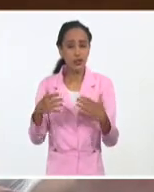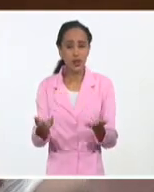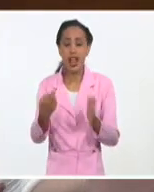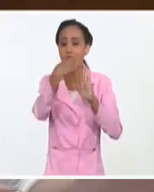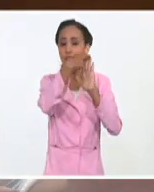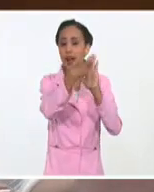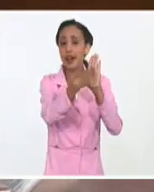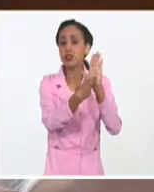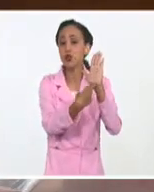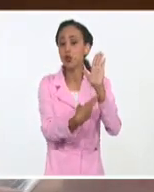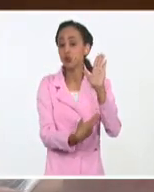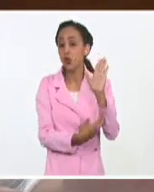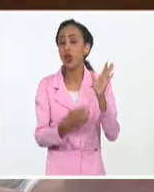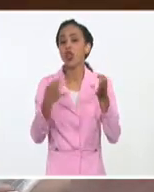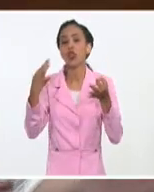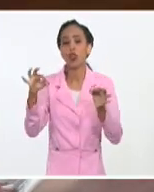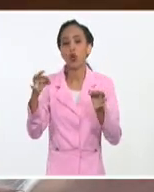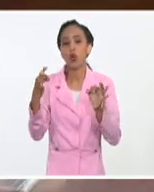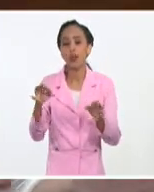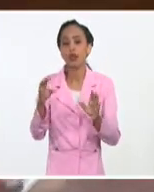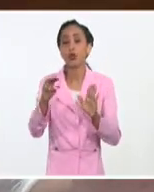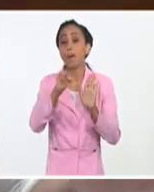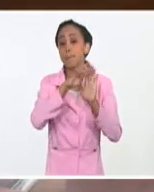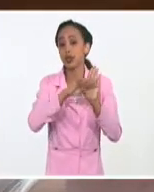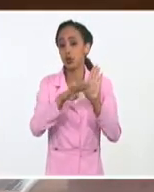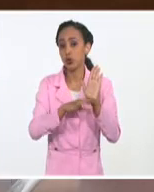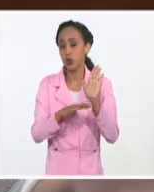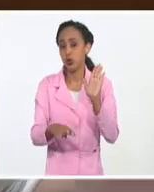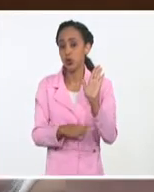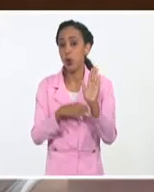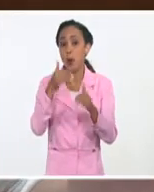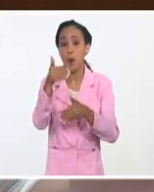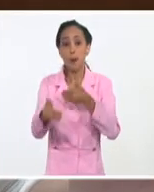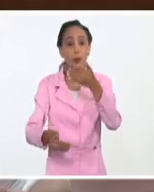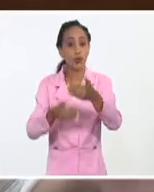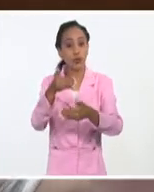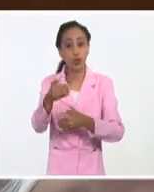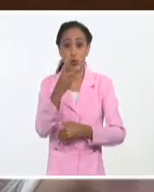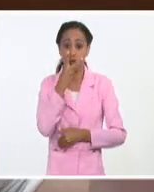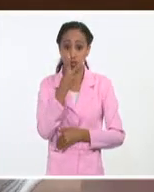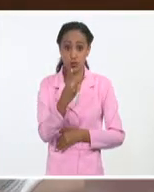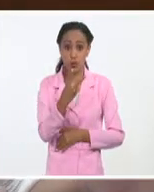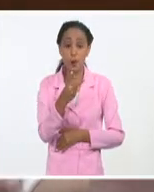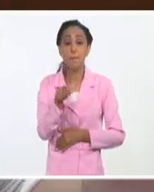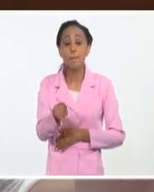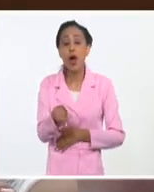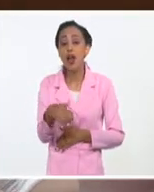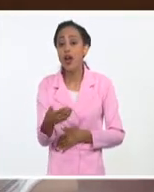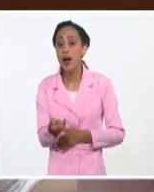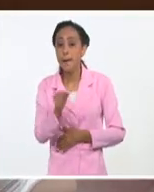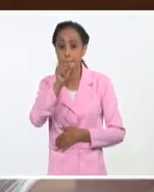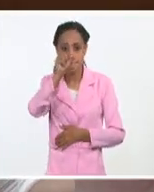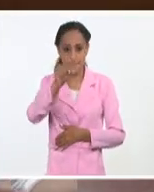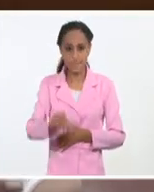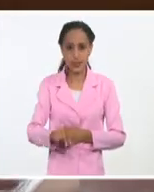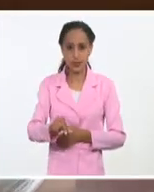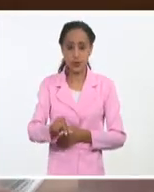resoluciones, los documentos metodológicos y los procedimientos estandarizados que hemos creado para la intervención